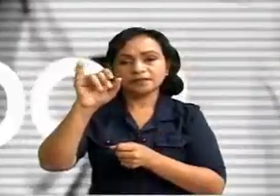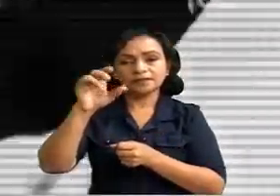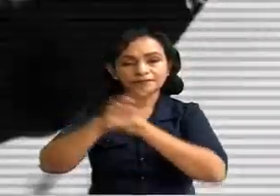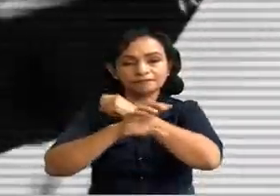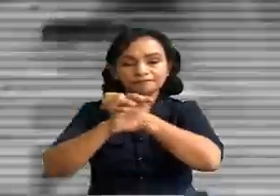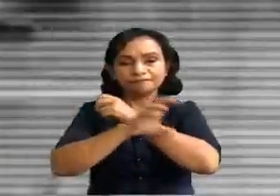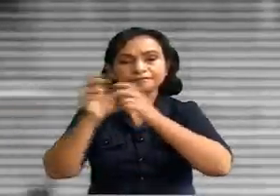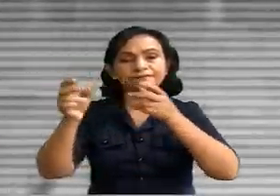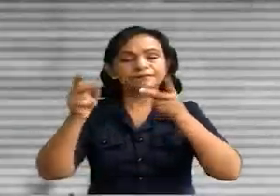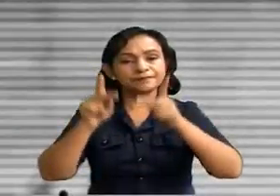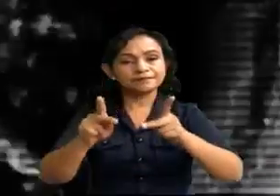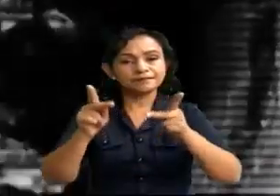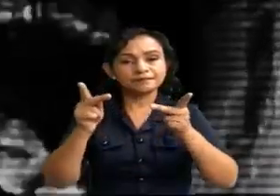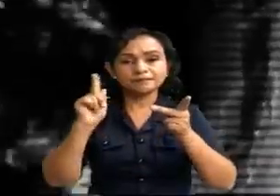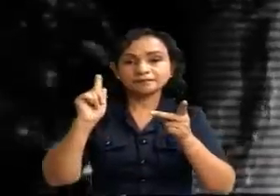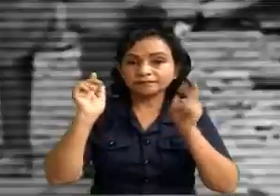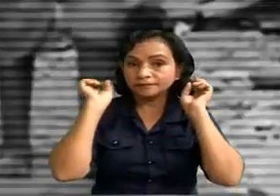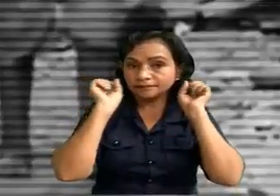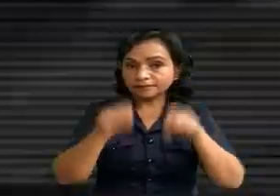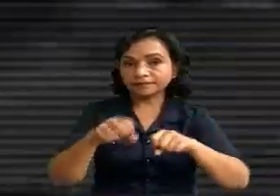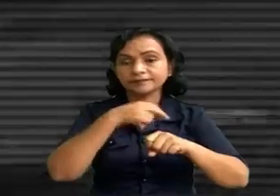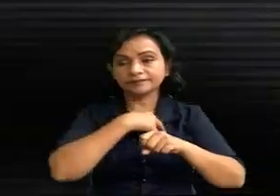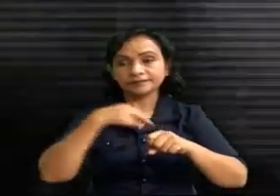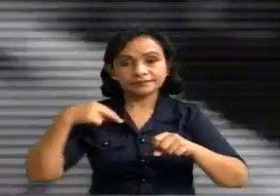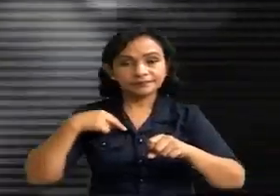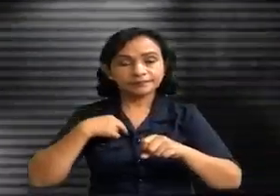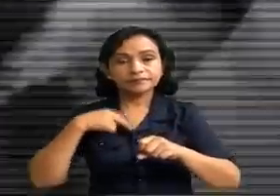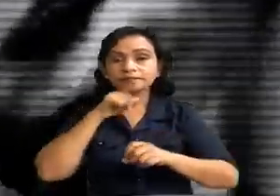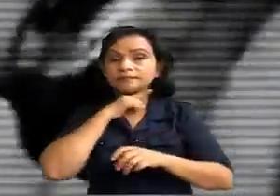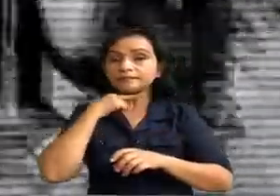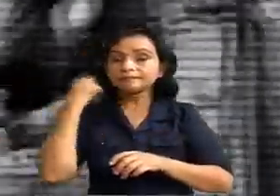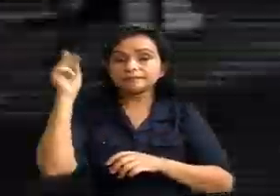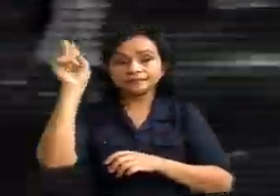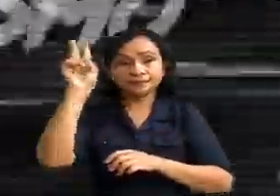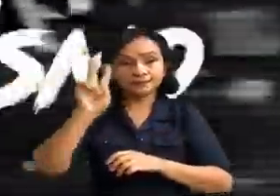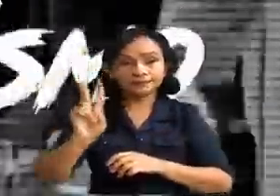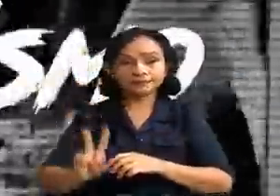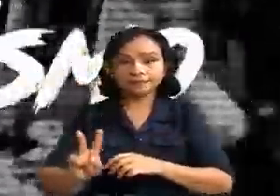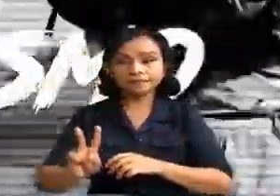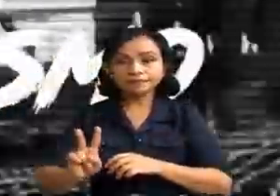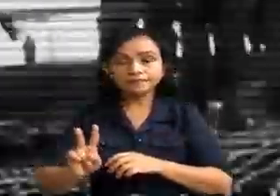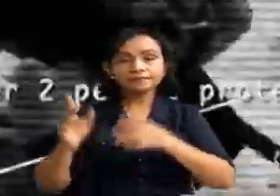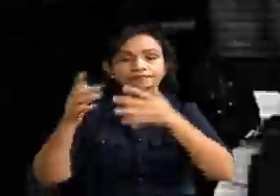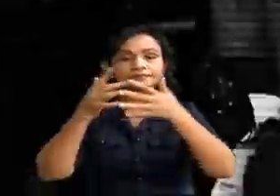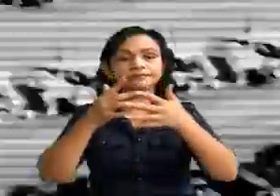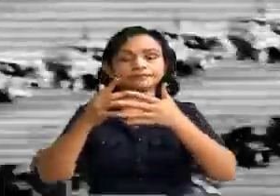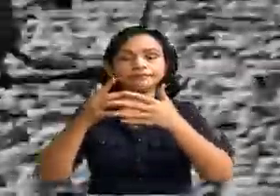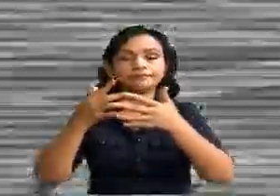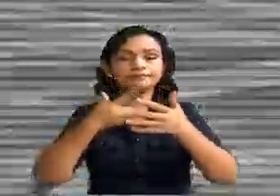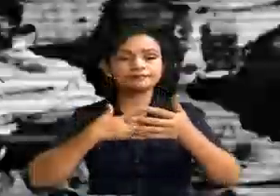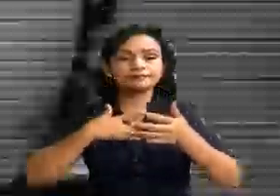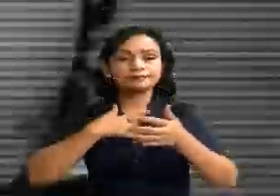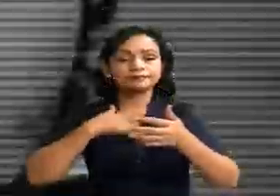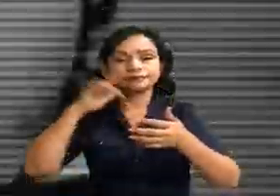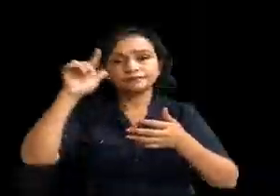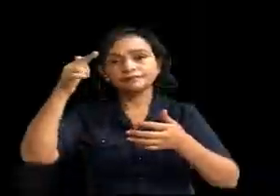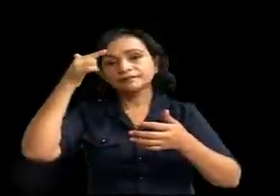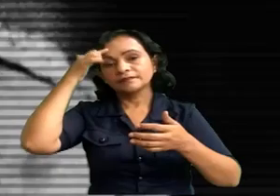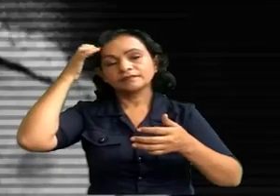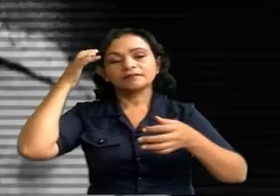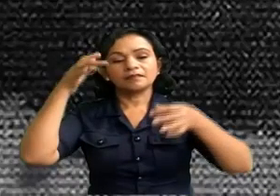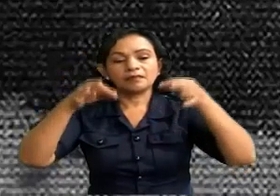explotador. Y para poderlo hacer realidad en Venezuela, el imperialismo siempre necesitó gobiernos